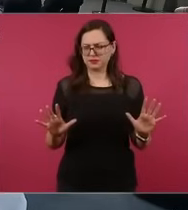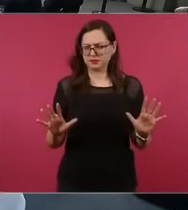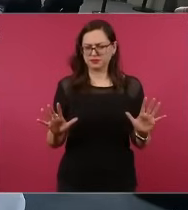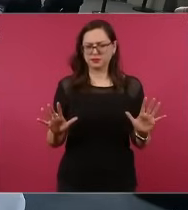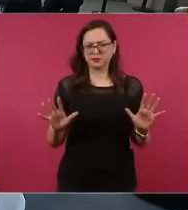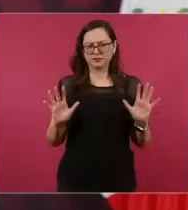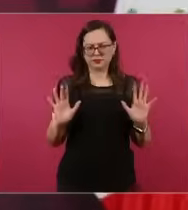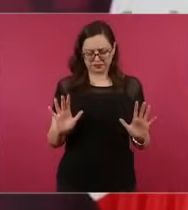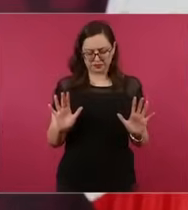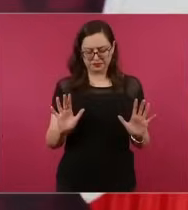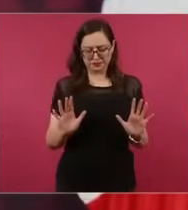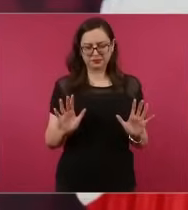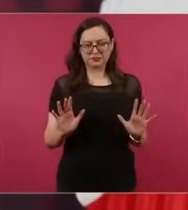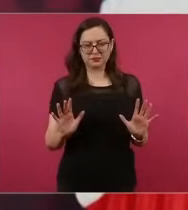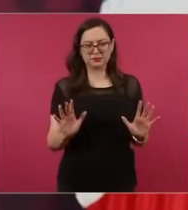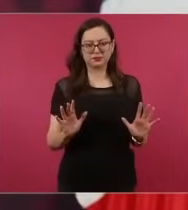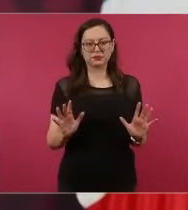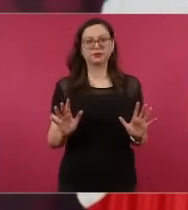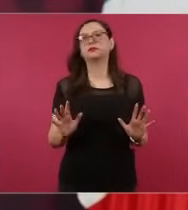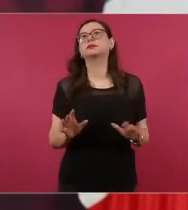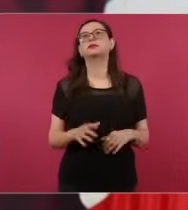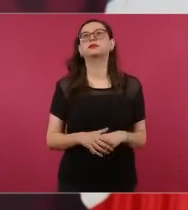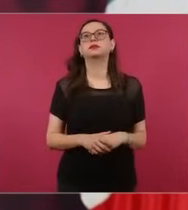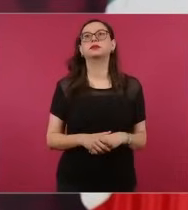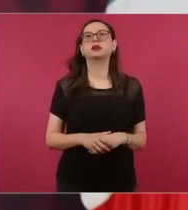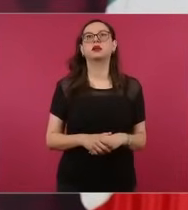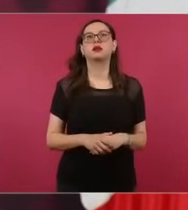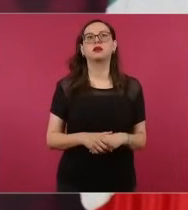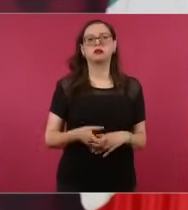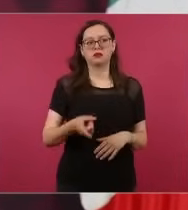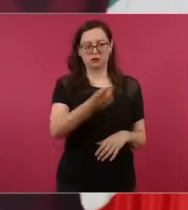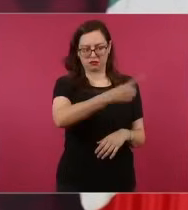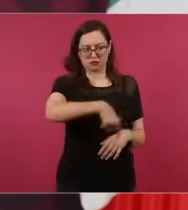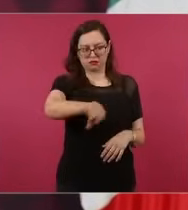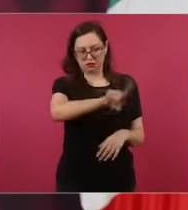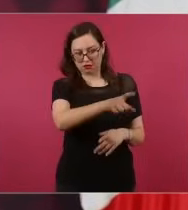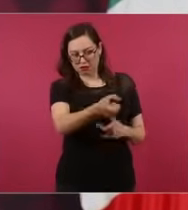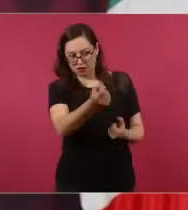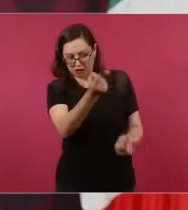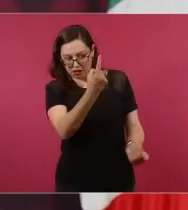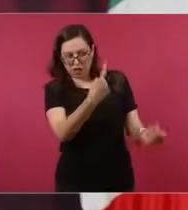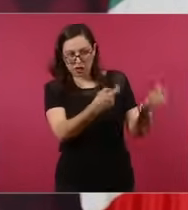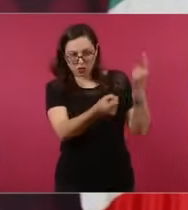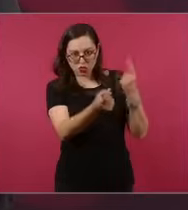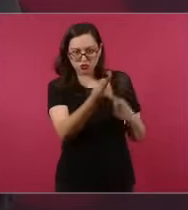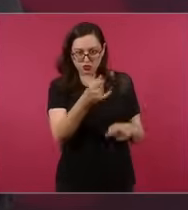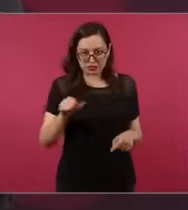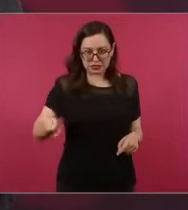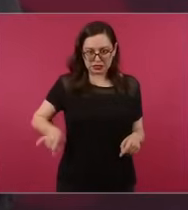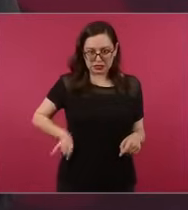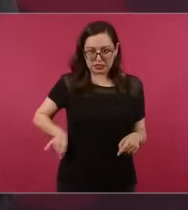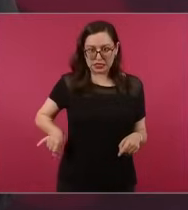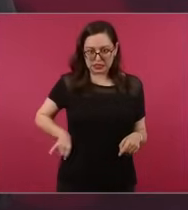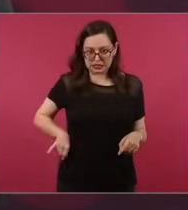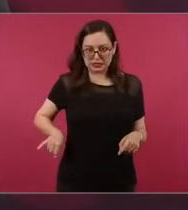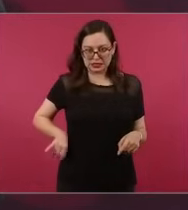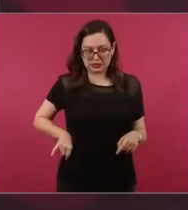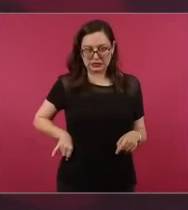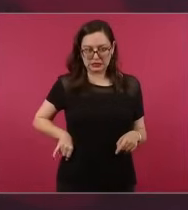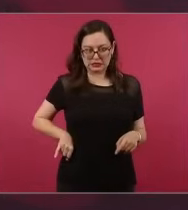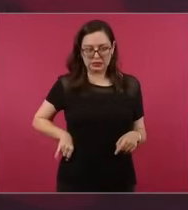los que realmente tienen interés, ¿no?, en que haya una fuerza